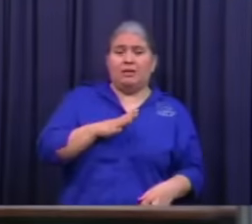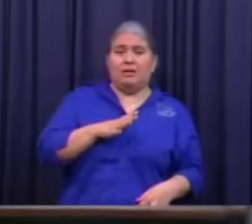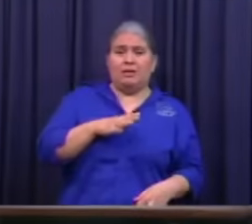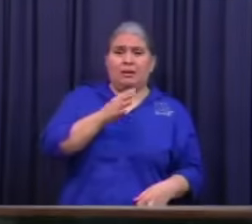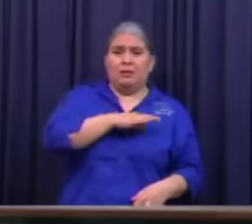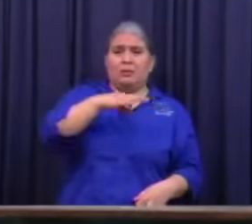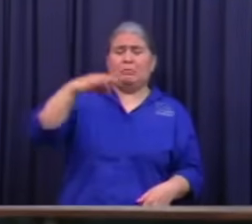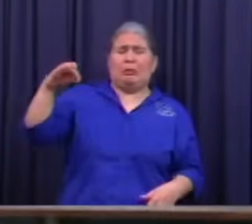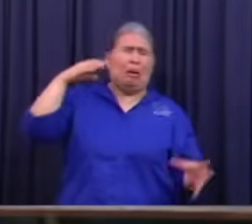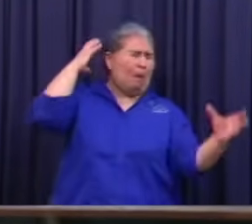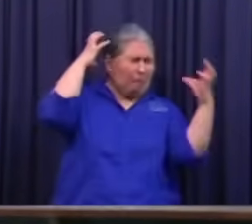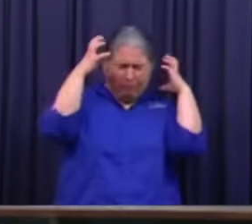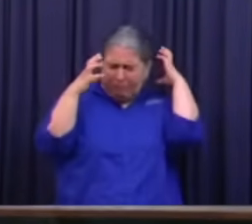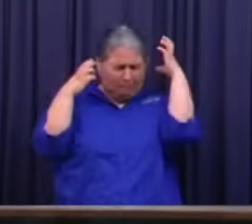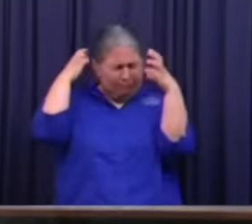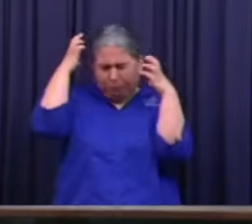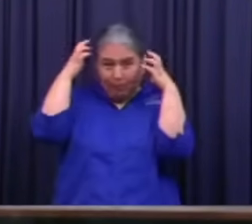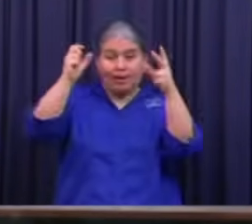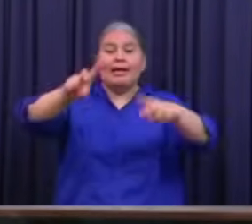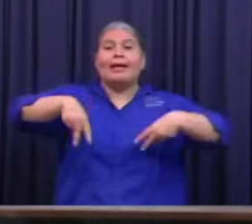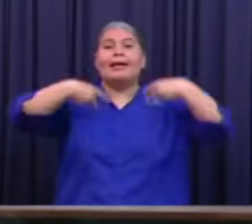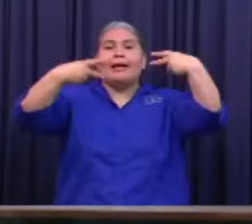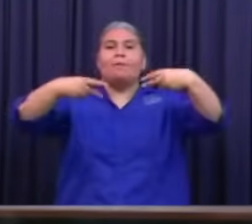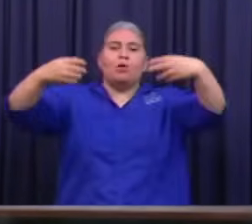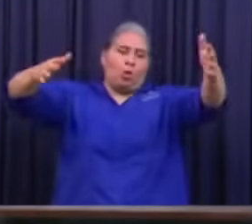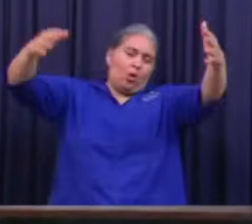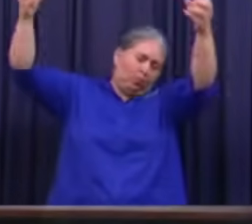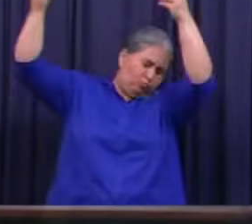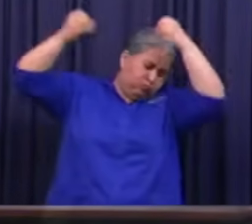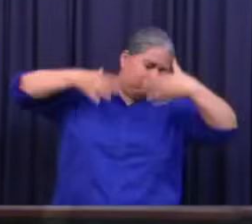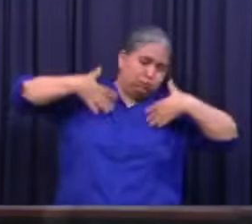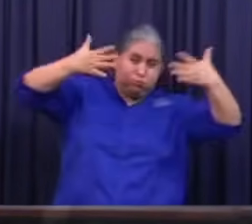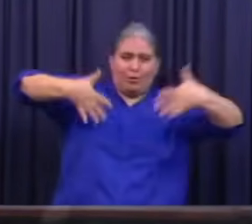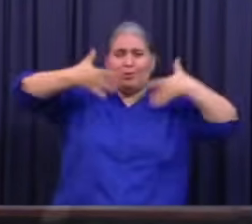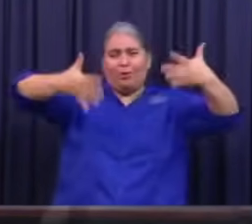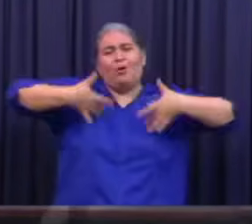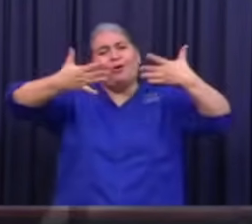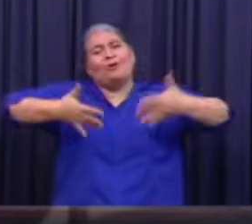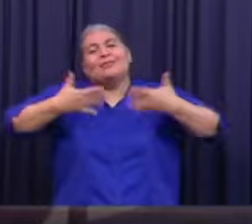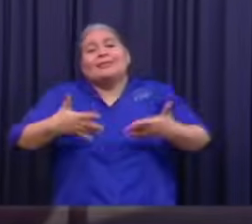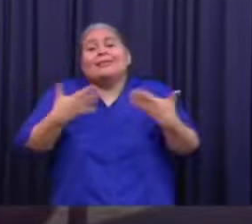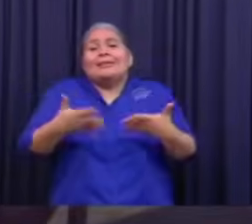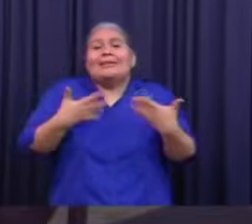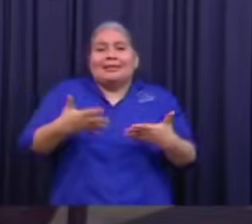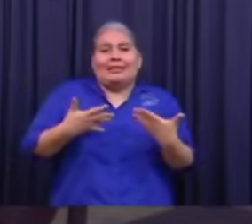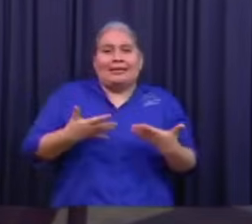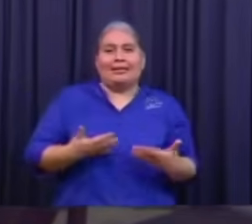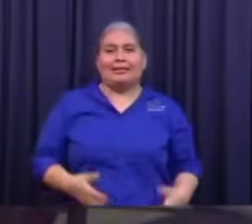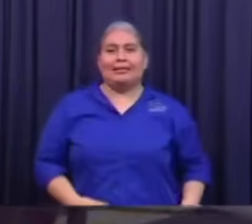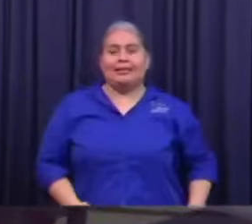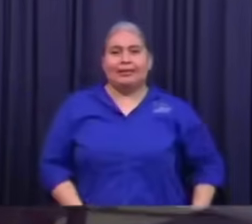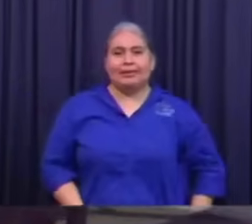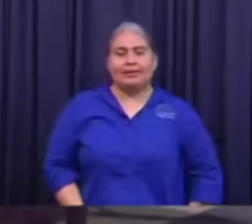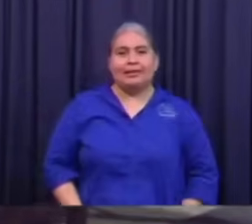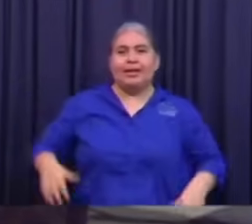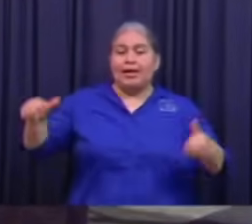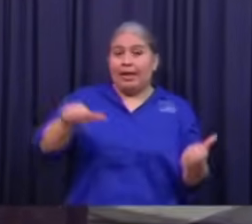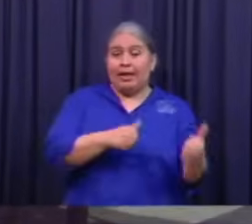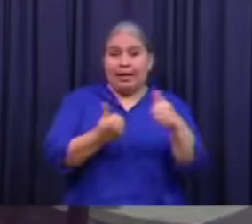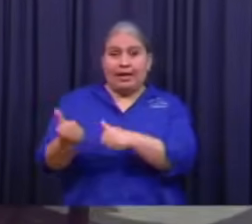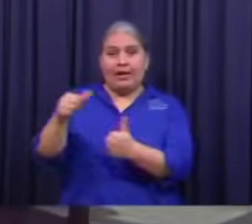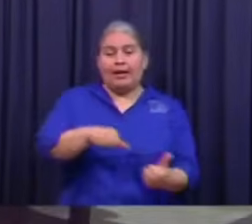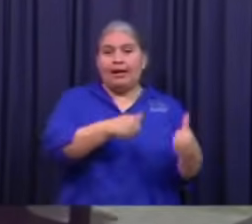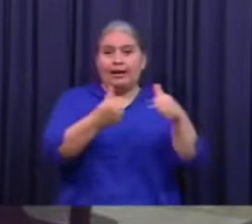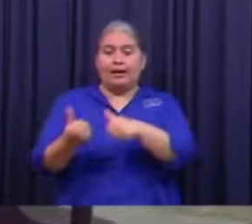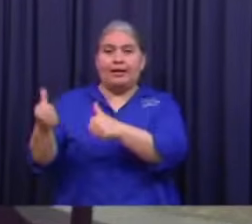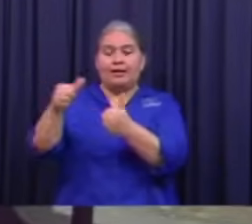conturbado se les de Manto de gozo óleo de alegría Aleluya alabanza